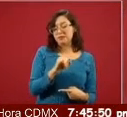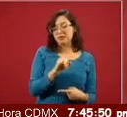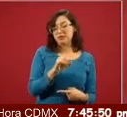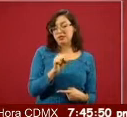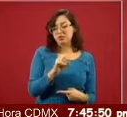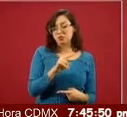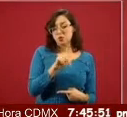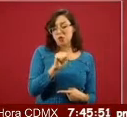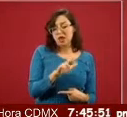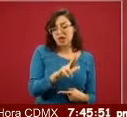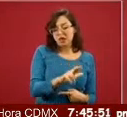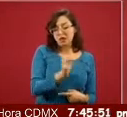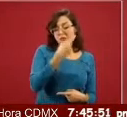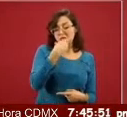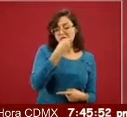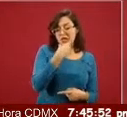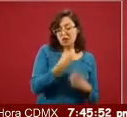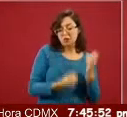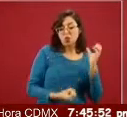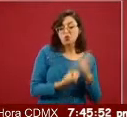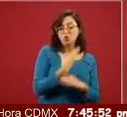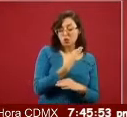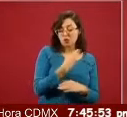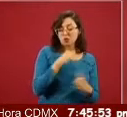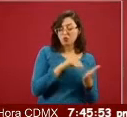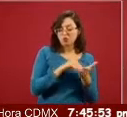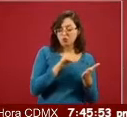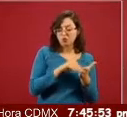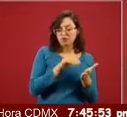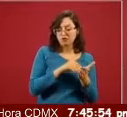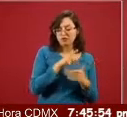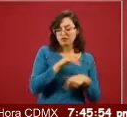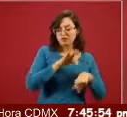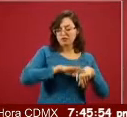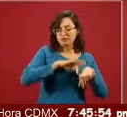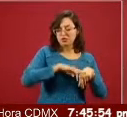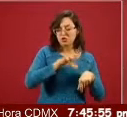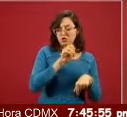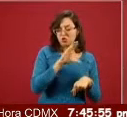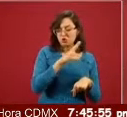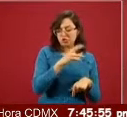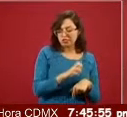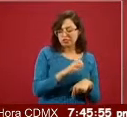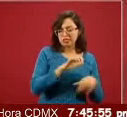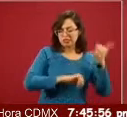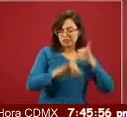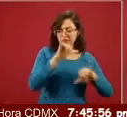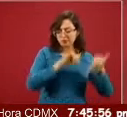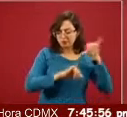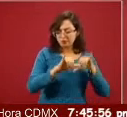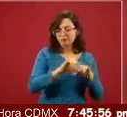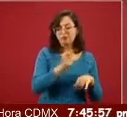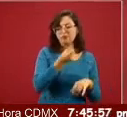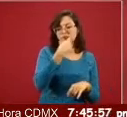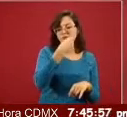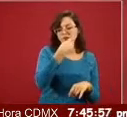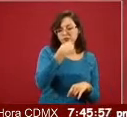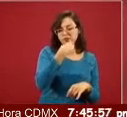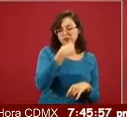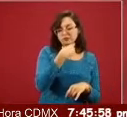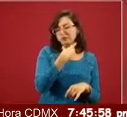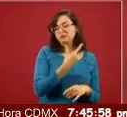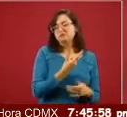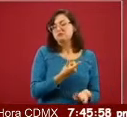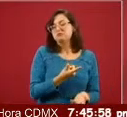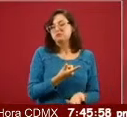nuevo, todavía tiene vigente una patente efectivamente del laboratorio Roche, y es un medicamento que, para decirlo en términos